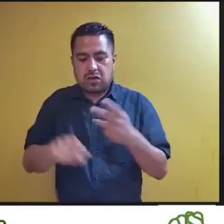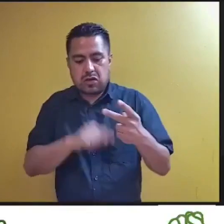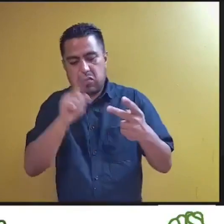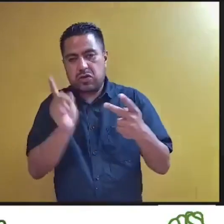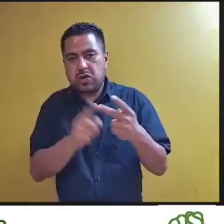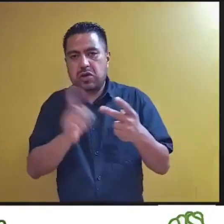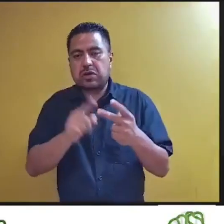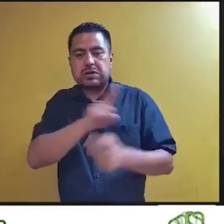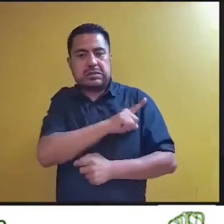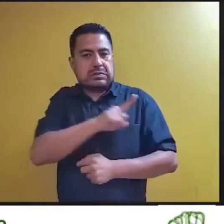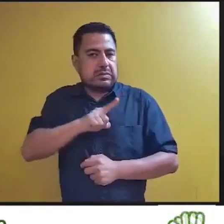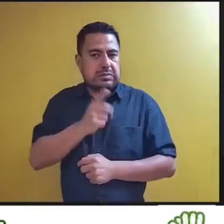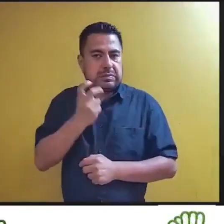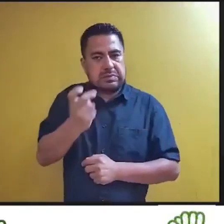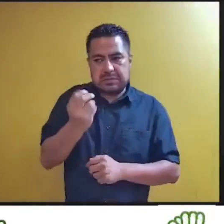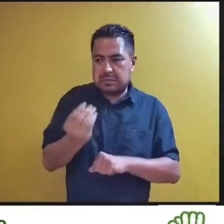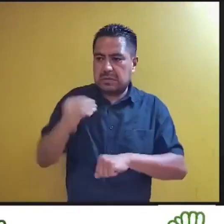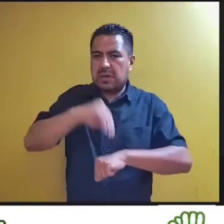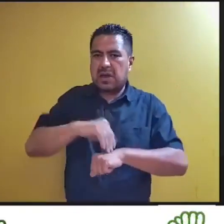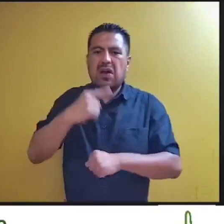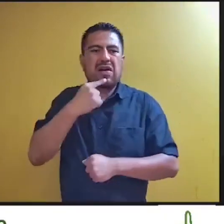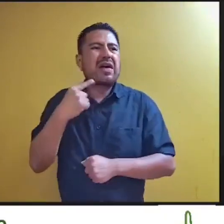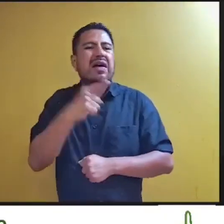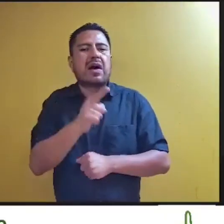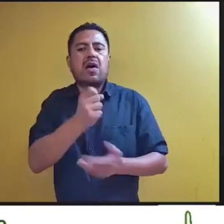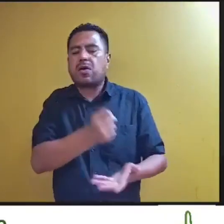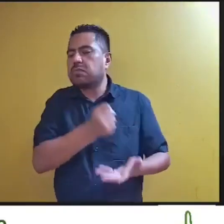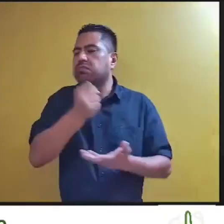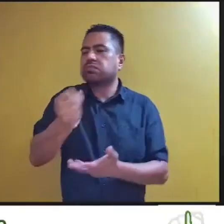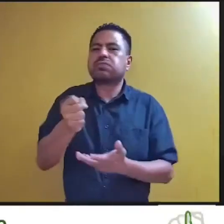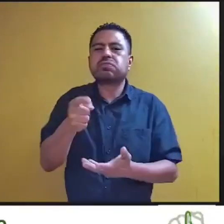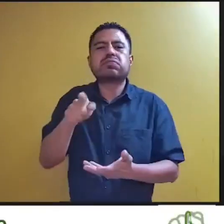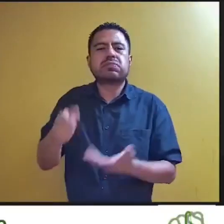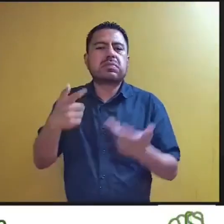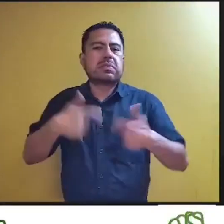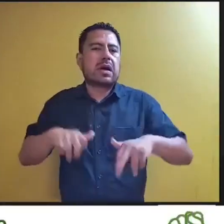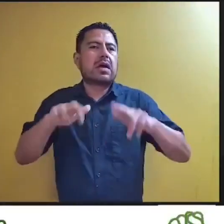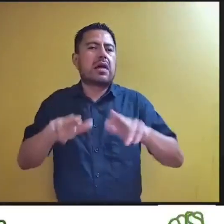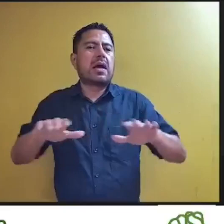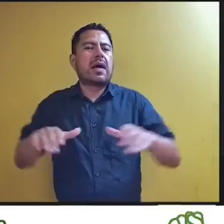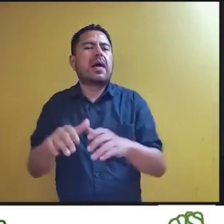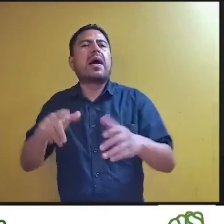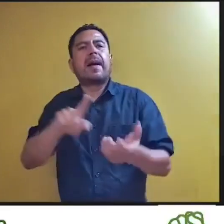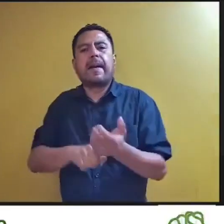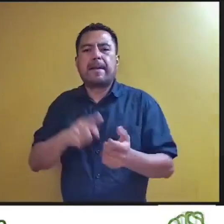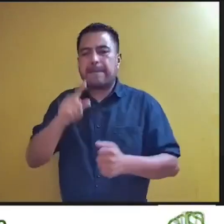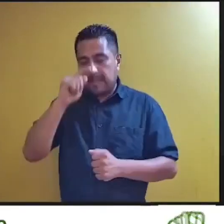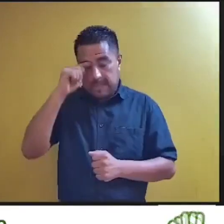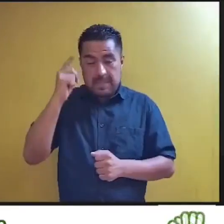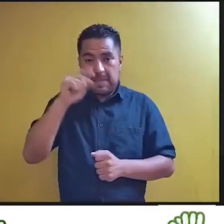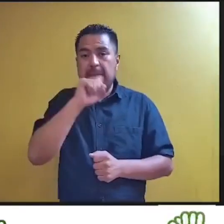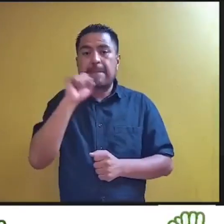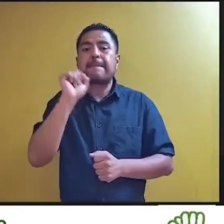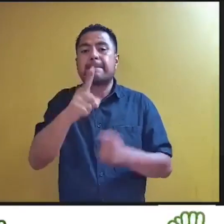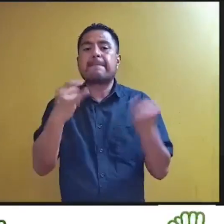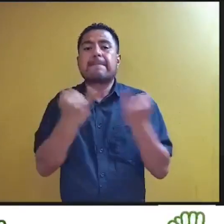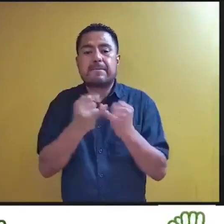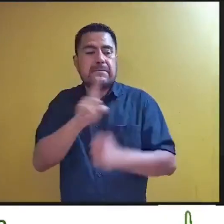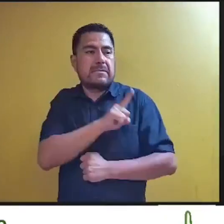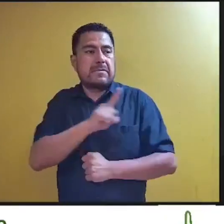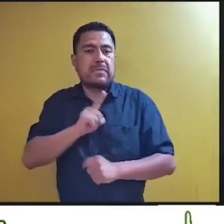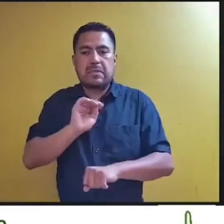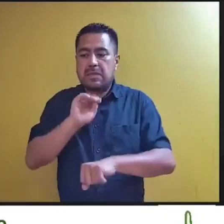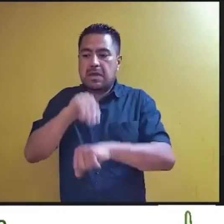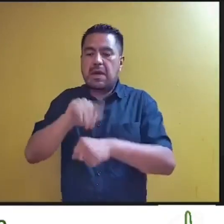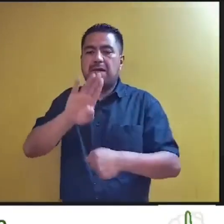atención al criterio del efecto intercomunis, el monto de la dieta que resulte para la actora del presente juicio también deberá ser aplicado